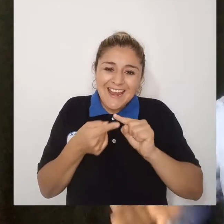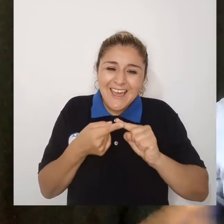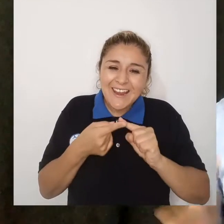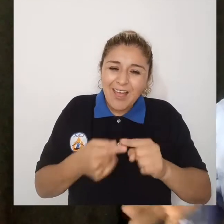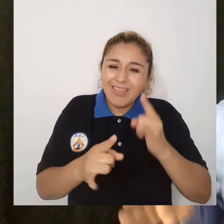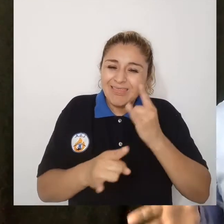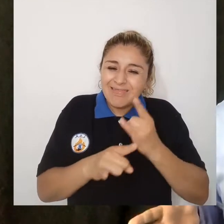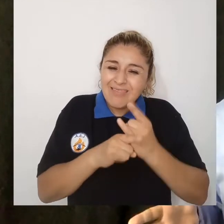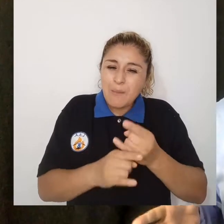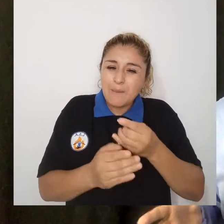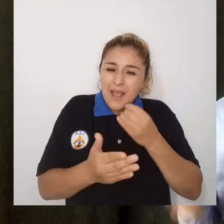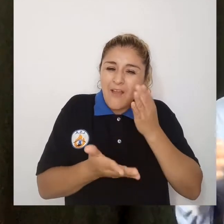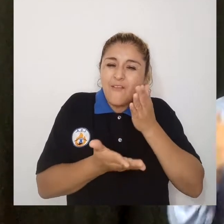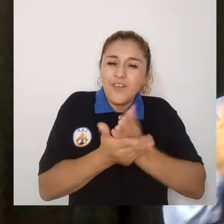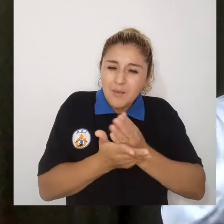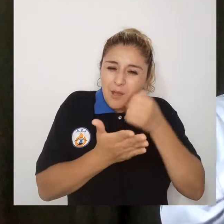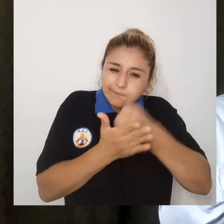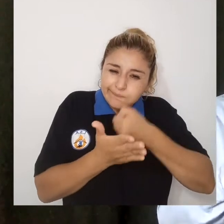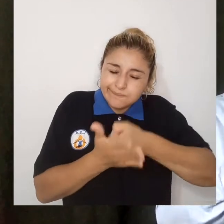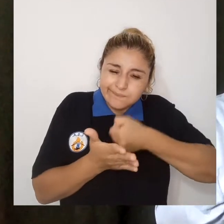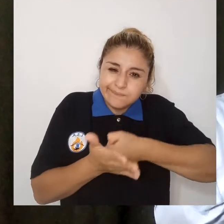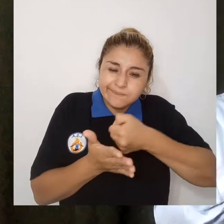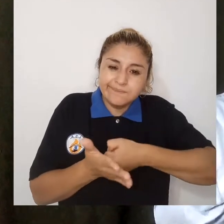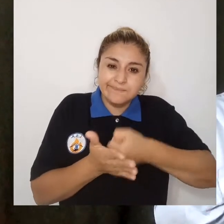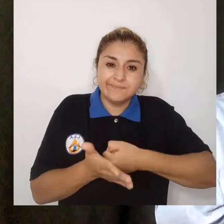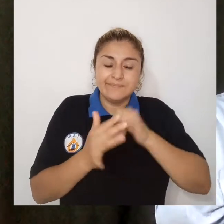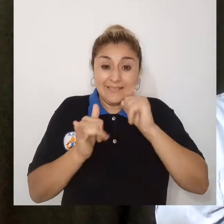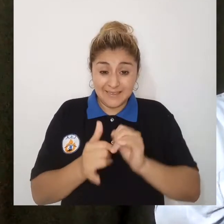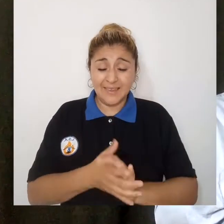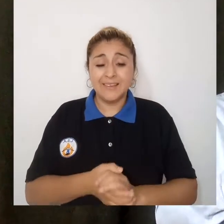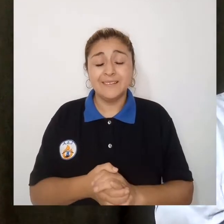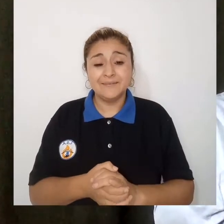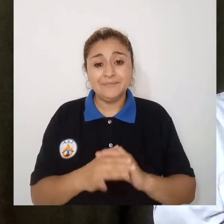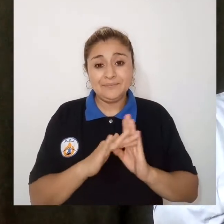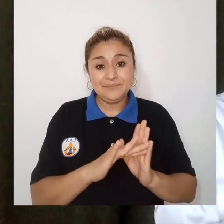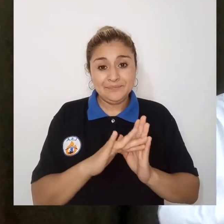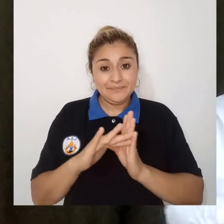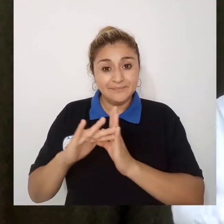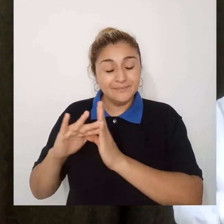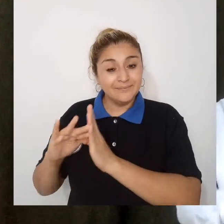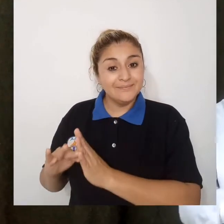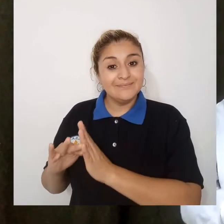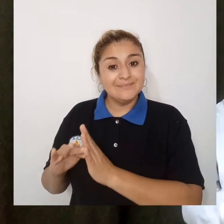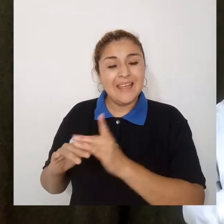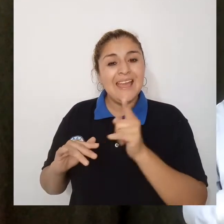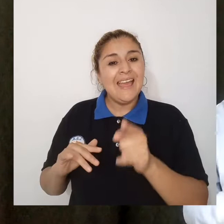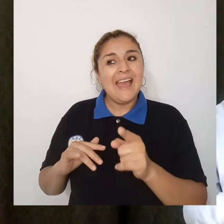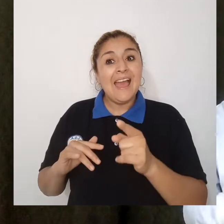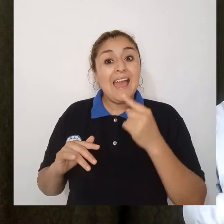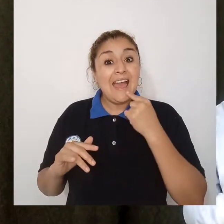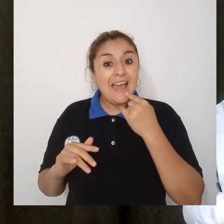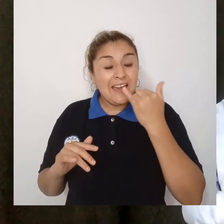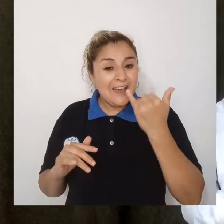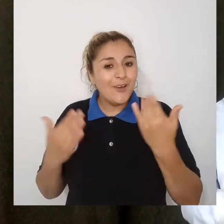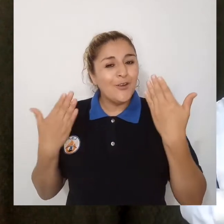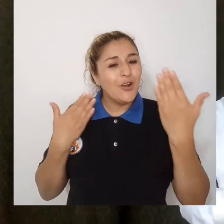un adelanto de la comunión eterna de la fiesta del cordero que se celebrará para vivir una eternidad con